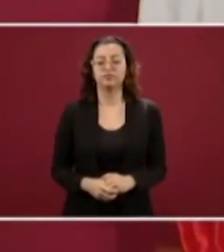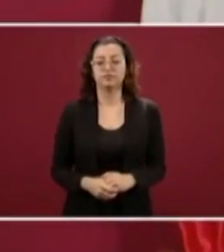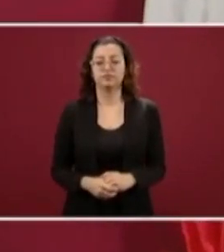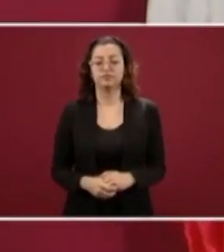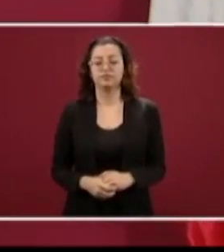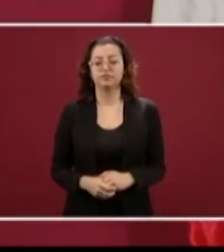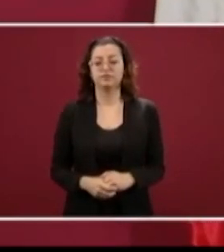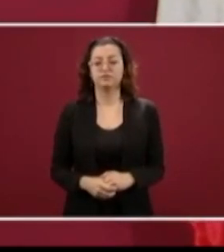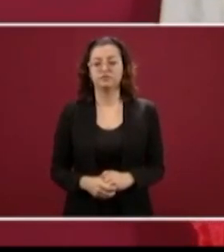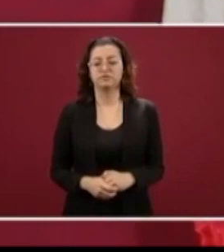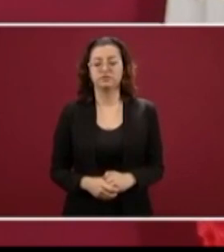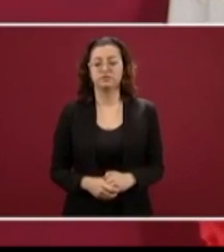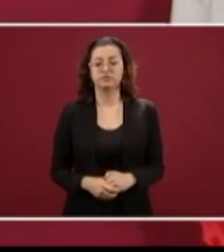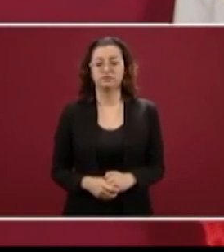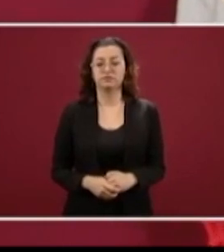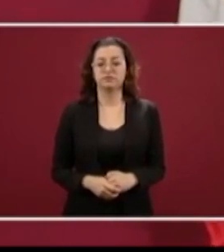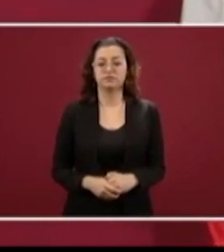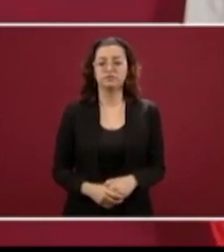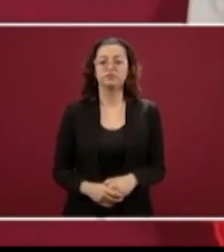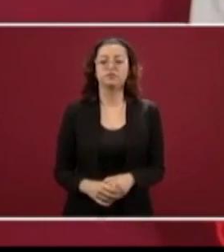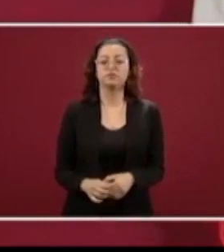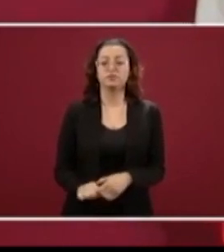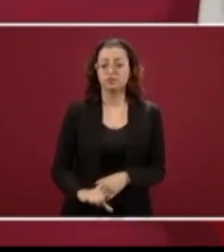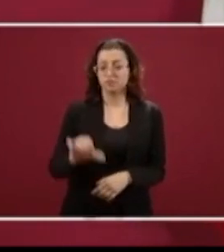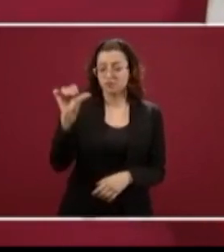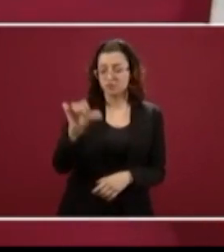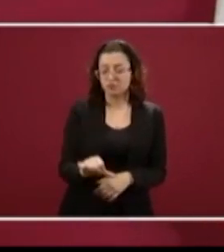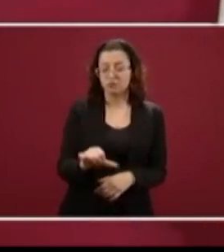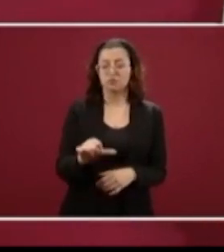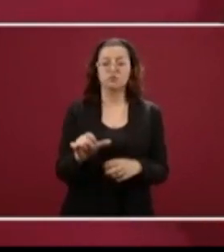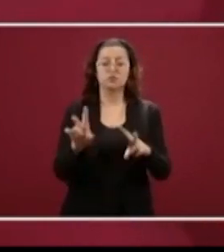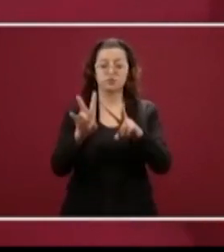a explicar sobre